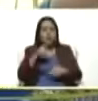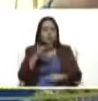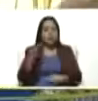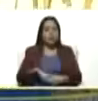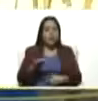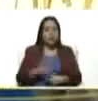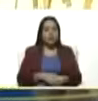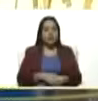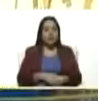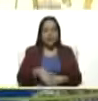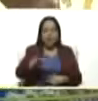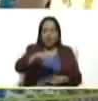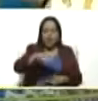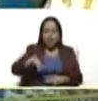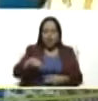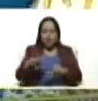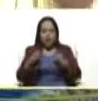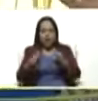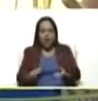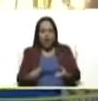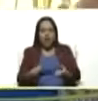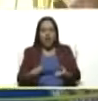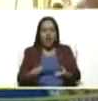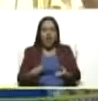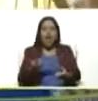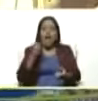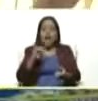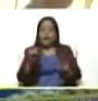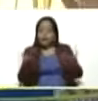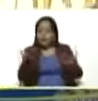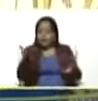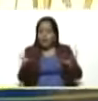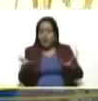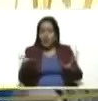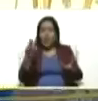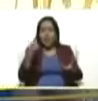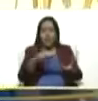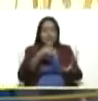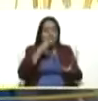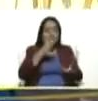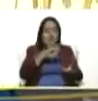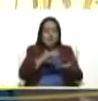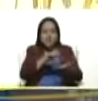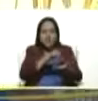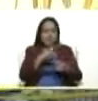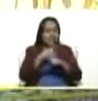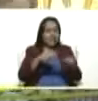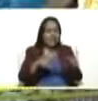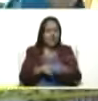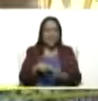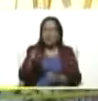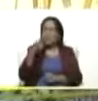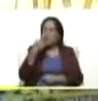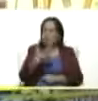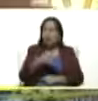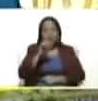La tostadora hay que calibrarla, la taza tiene que tener una cosa bella.